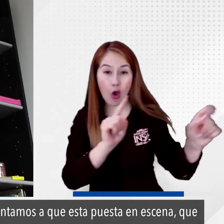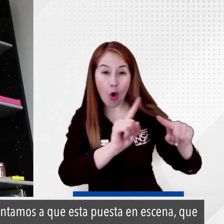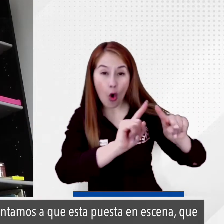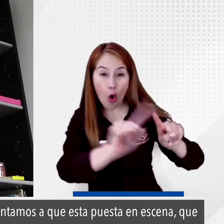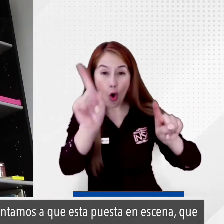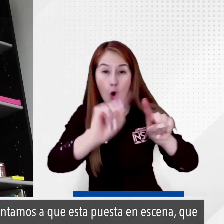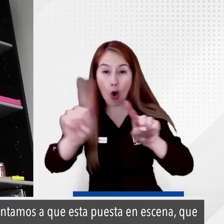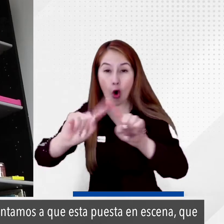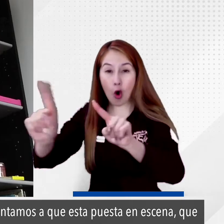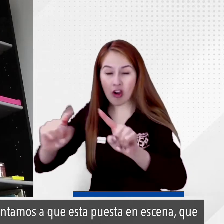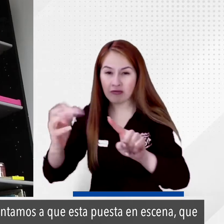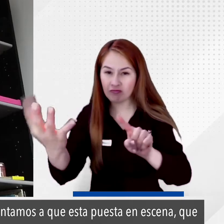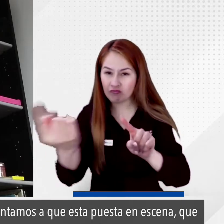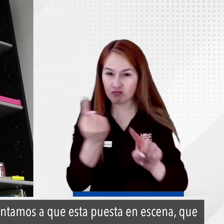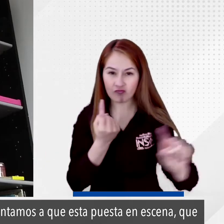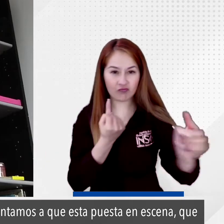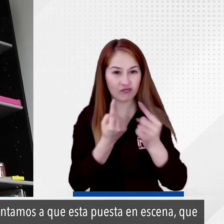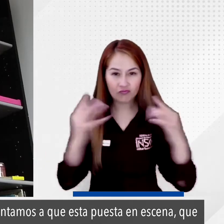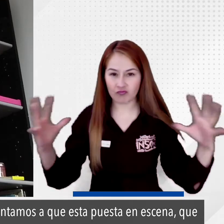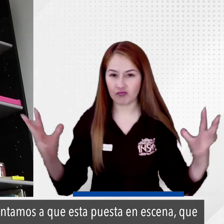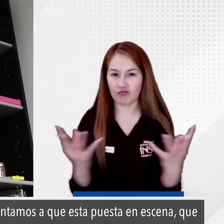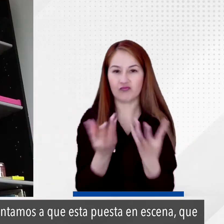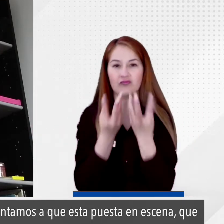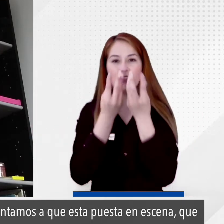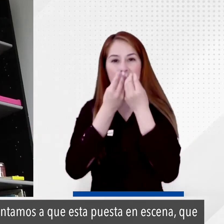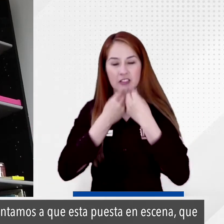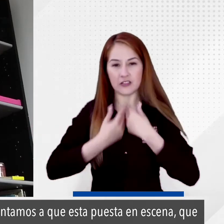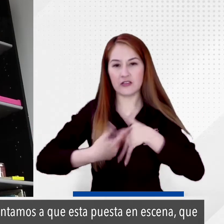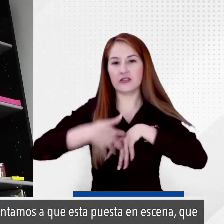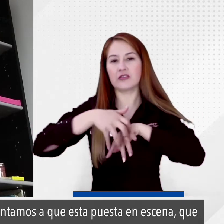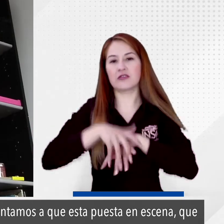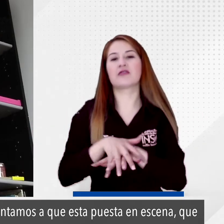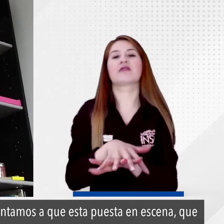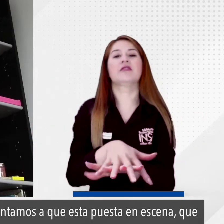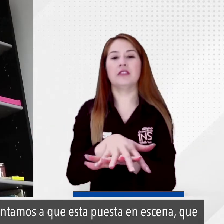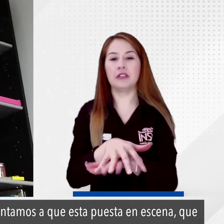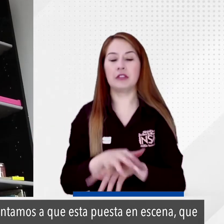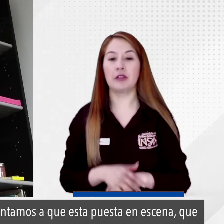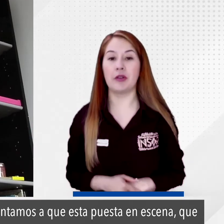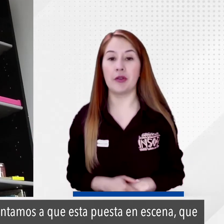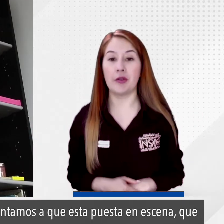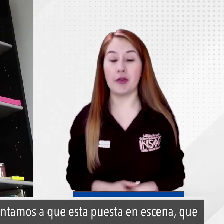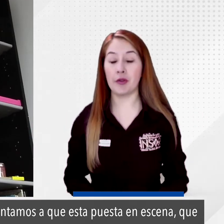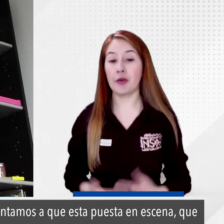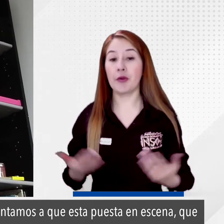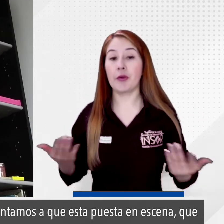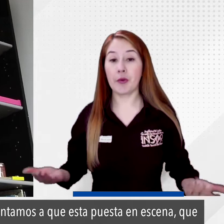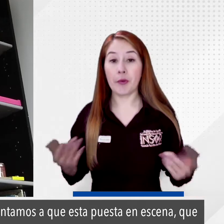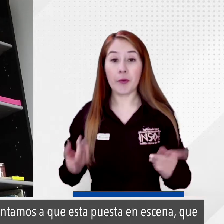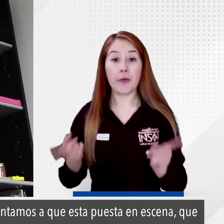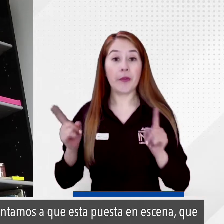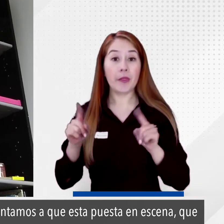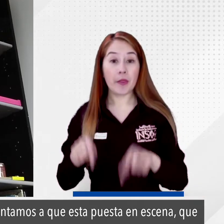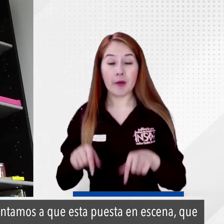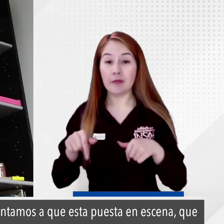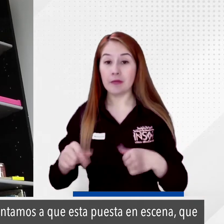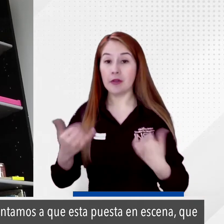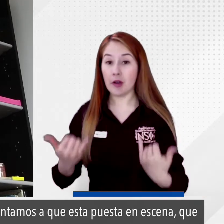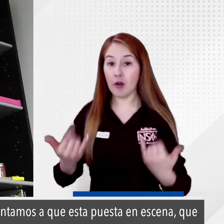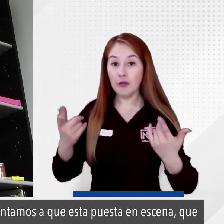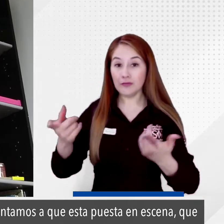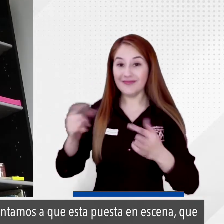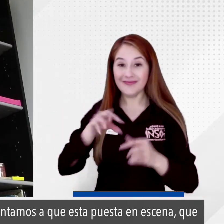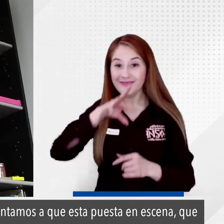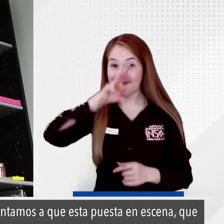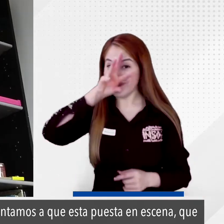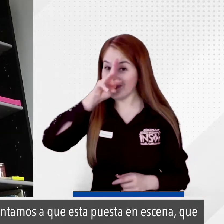por acá también tenemos como una parte en donde nosotros apuntamos a que esta puesta